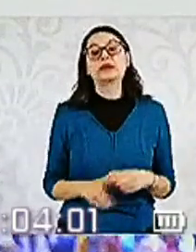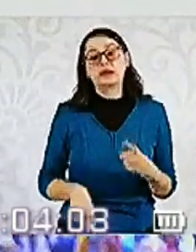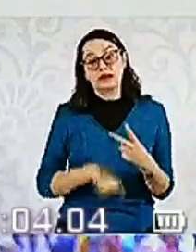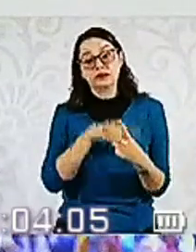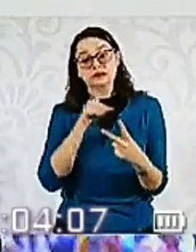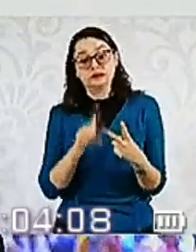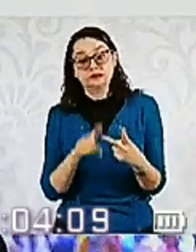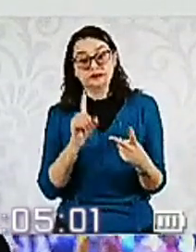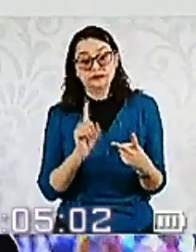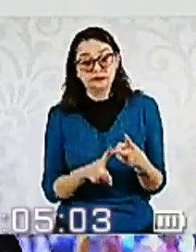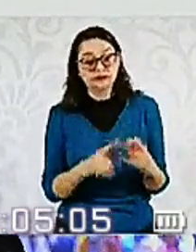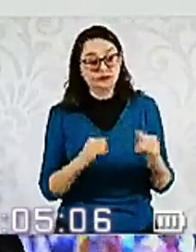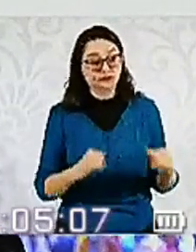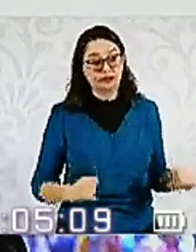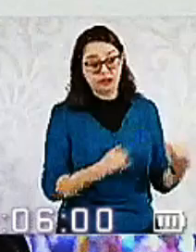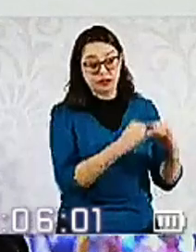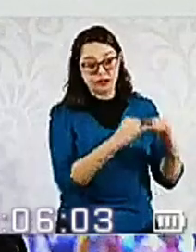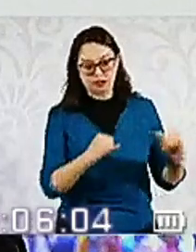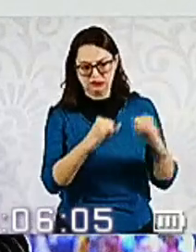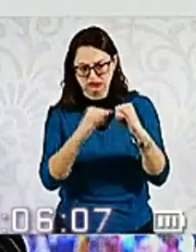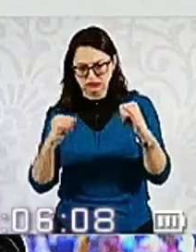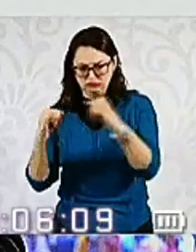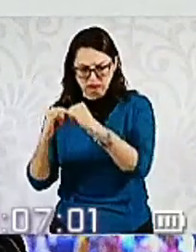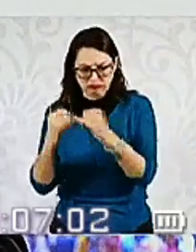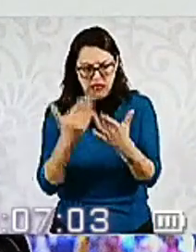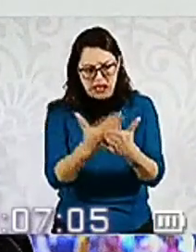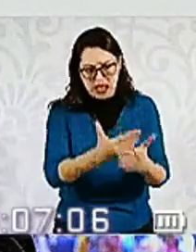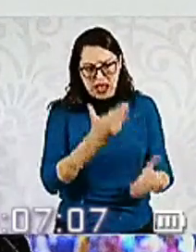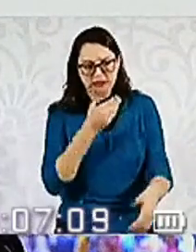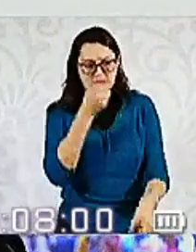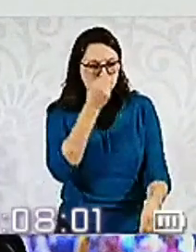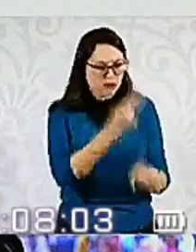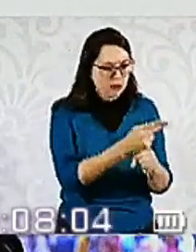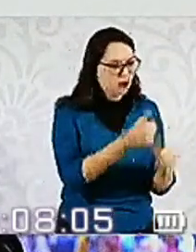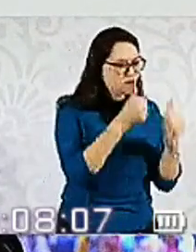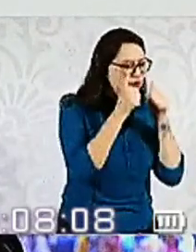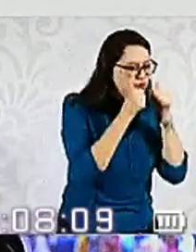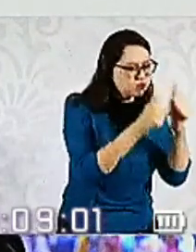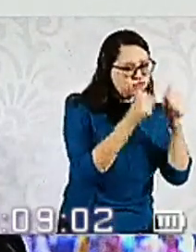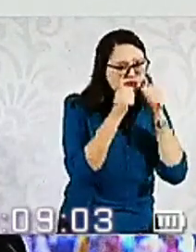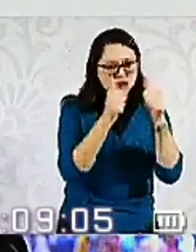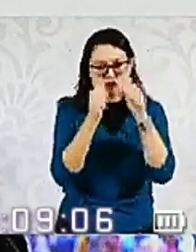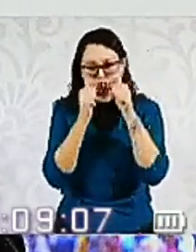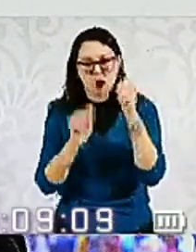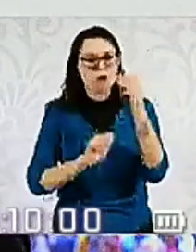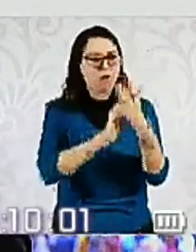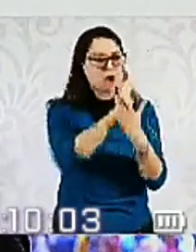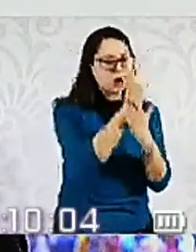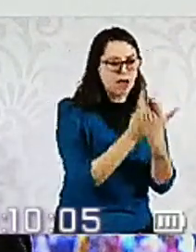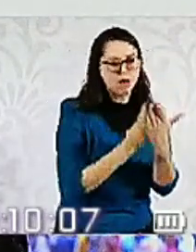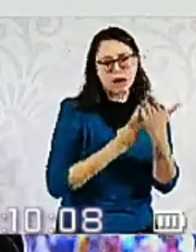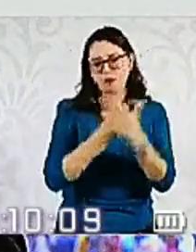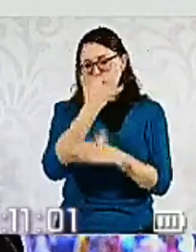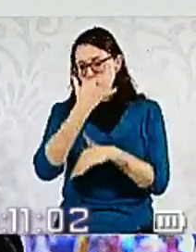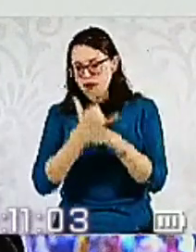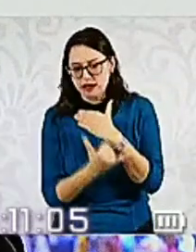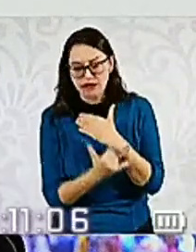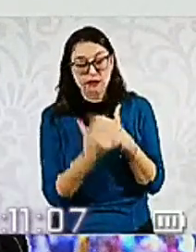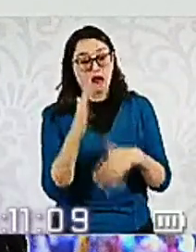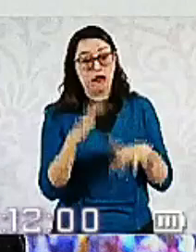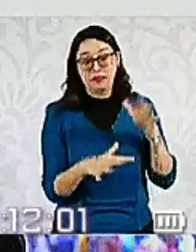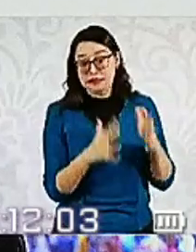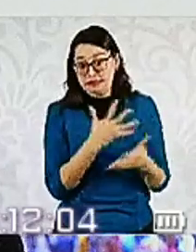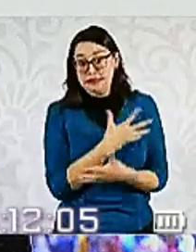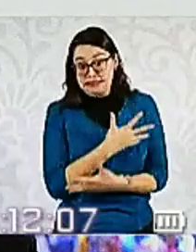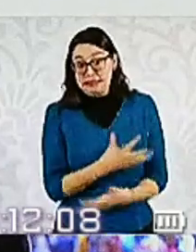las instituciones. Todos los programas prioritarios, todos los proyectos estratégicos, a veces son muy grandes, de